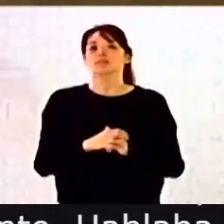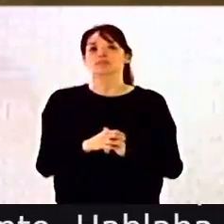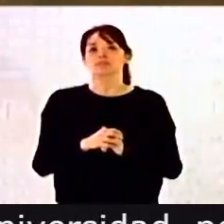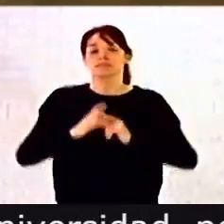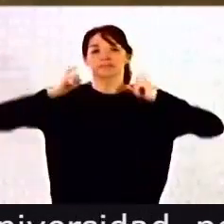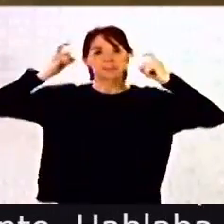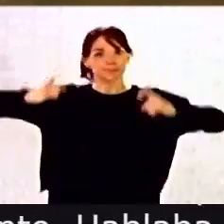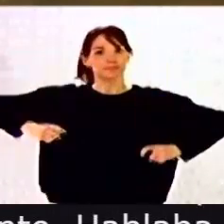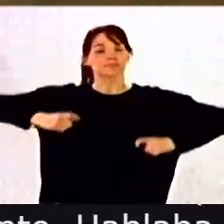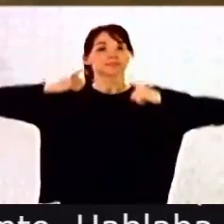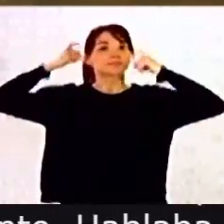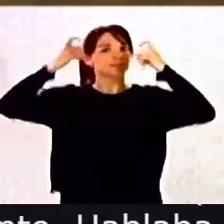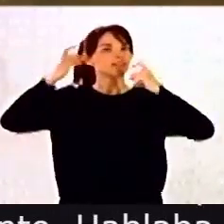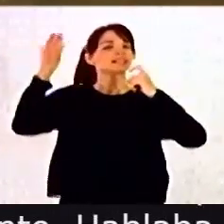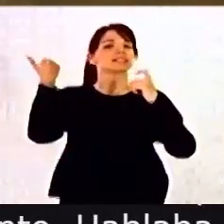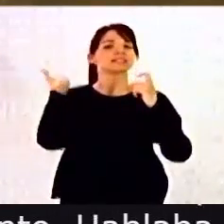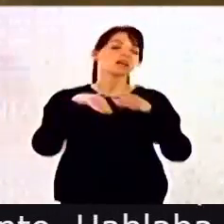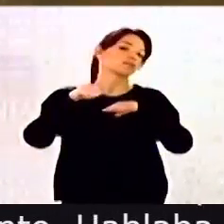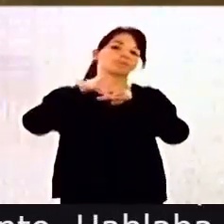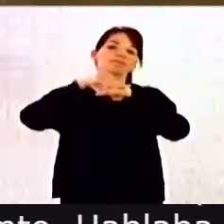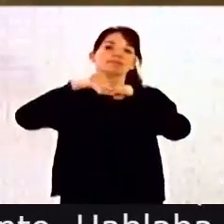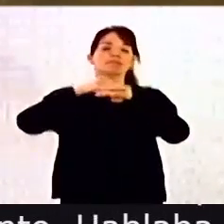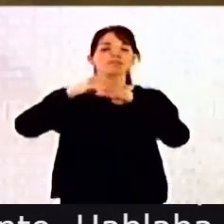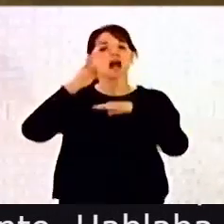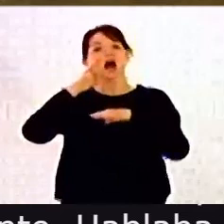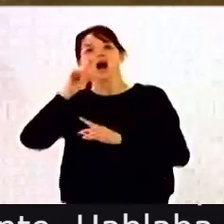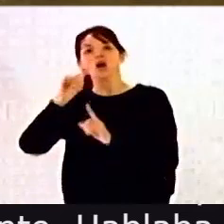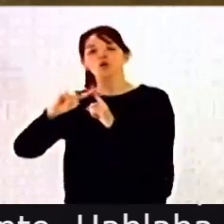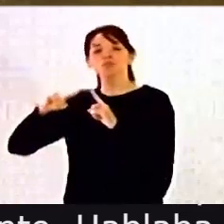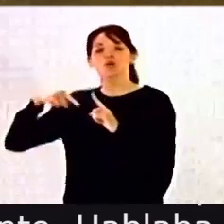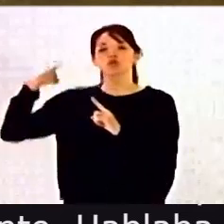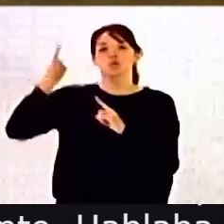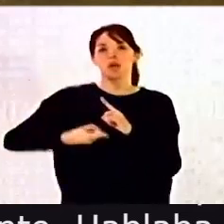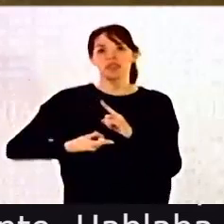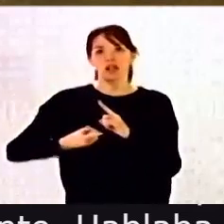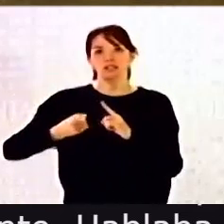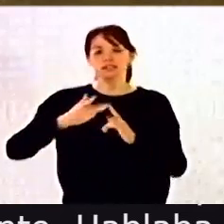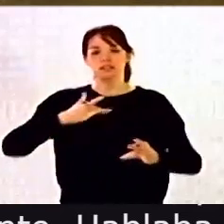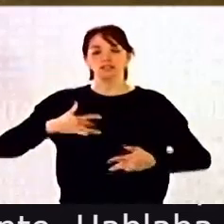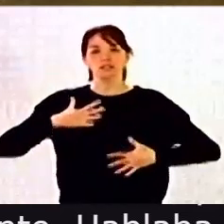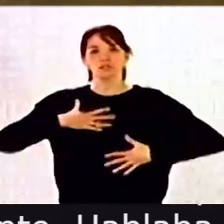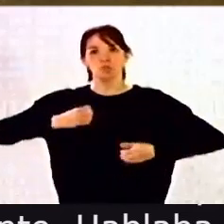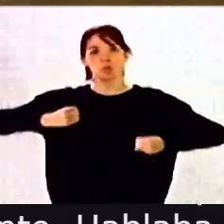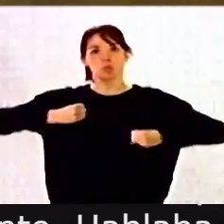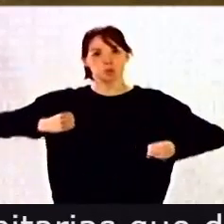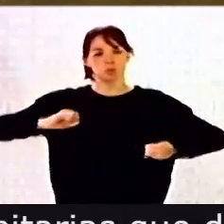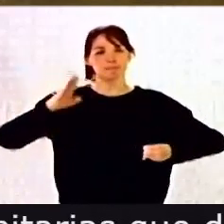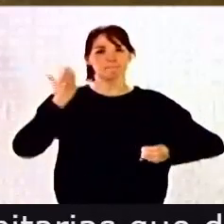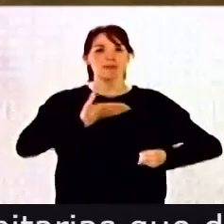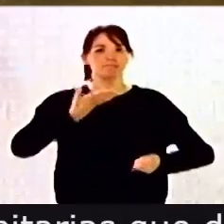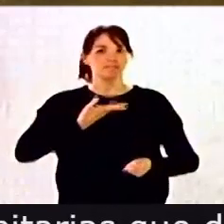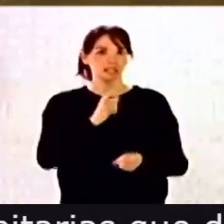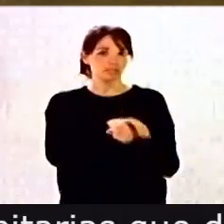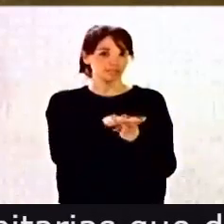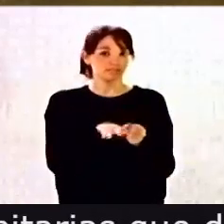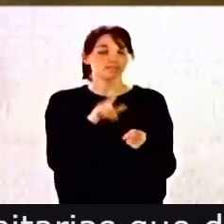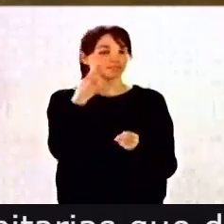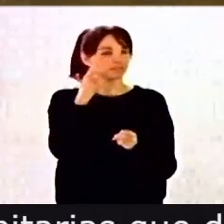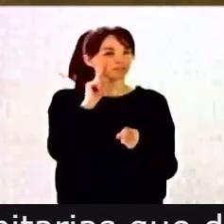resolvamos las consecuencias sanitarias que nos está dejando el COVID-19,